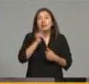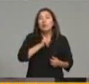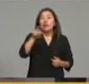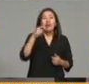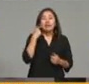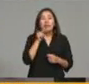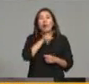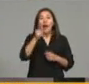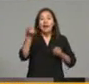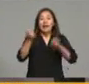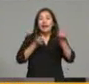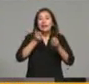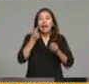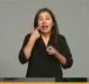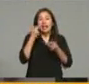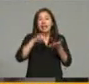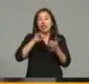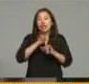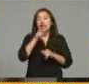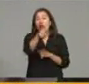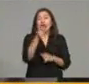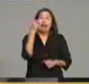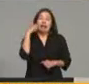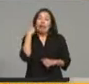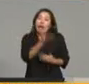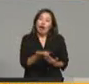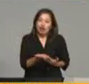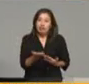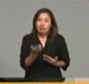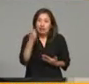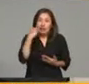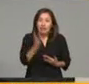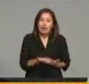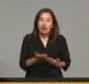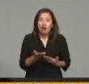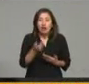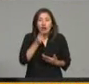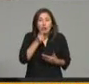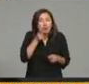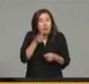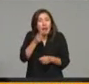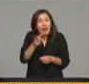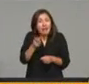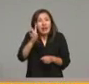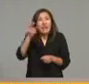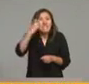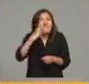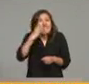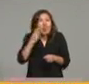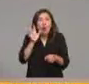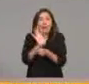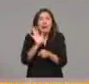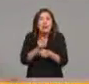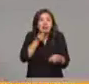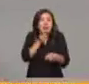al conductor de este noticiero decimos este viejo no lo usamos es el recurso por ejemplo cuando uno le ponen un 2 en